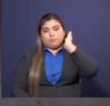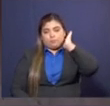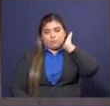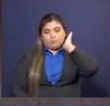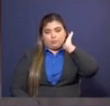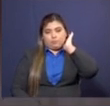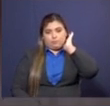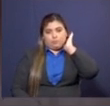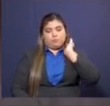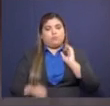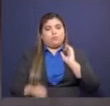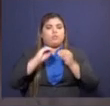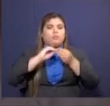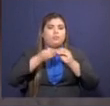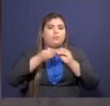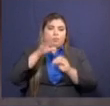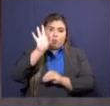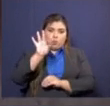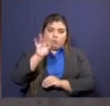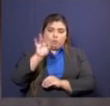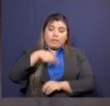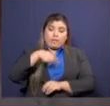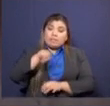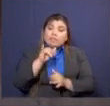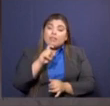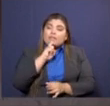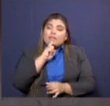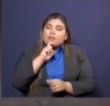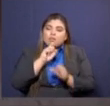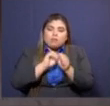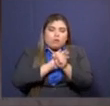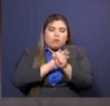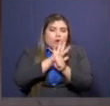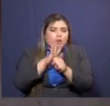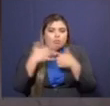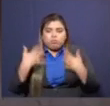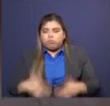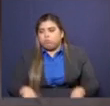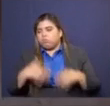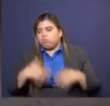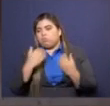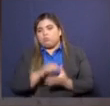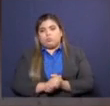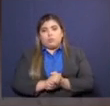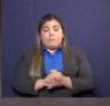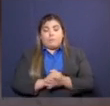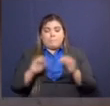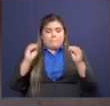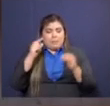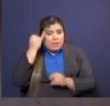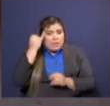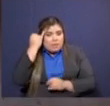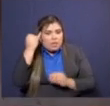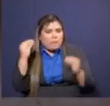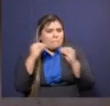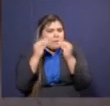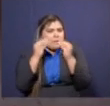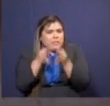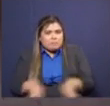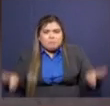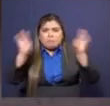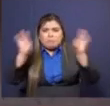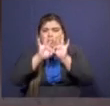9. En esta grave crisis, una de nuestras grandes prioridades